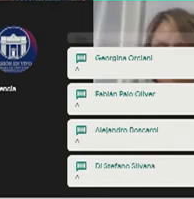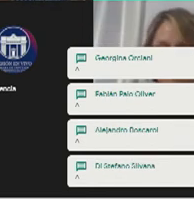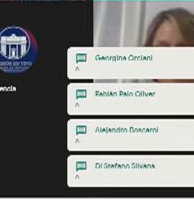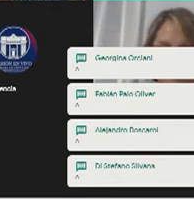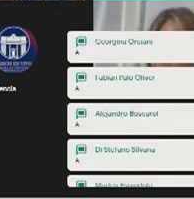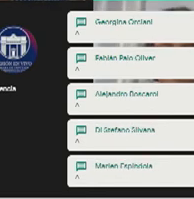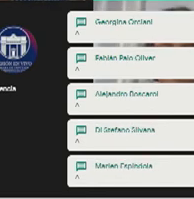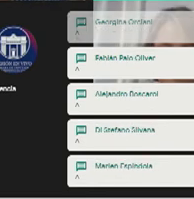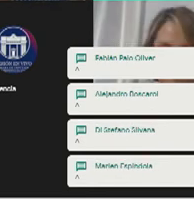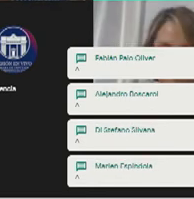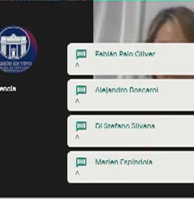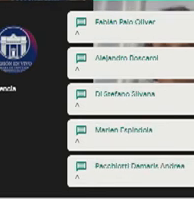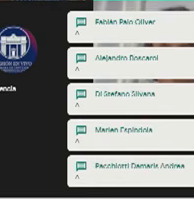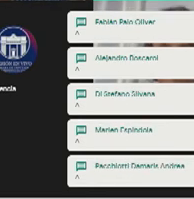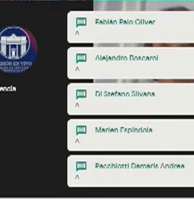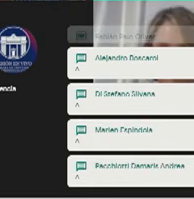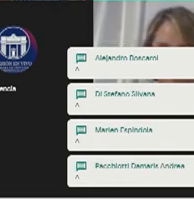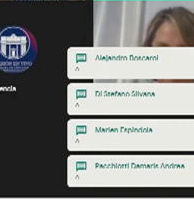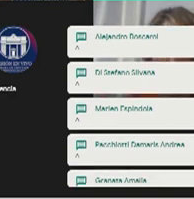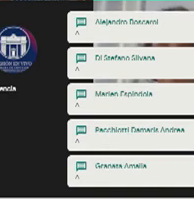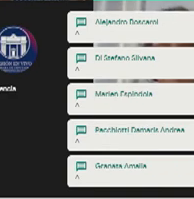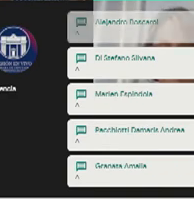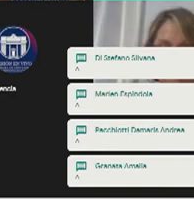diputado blanco tiene la palabra